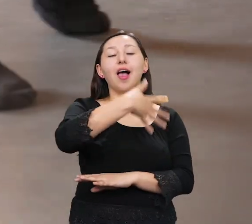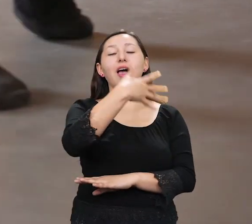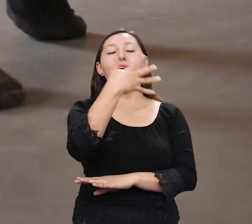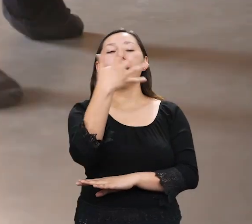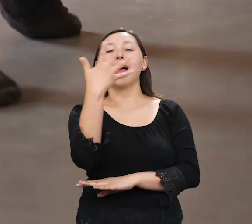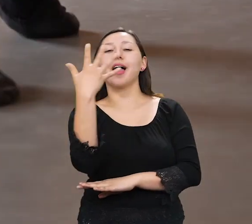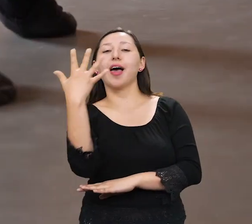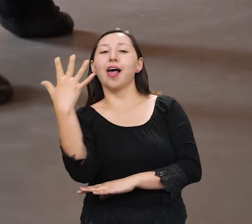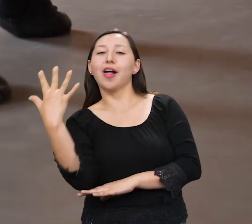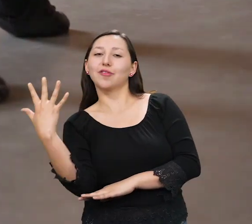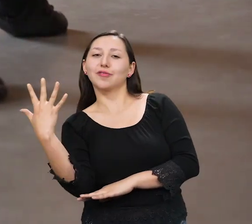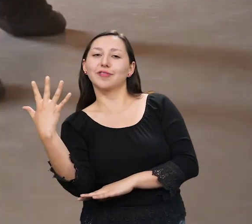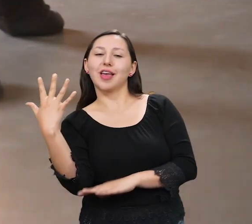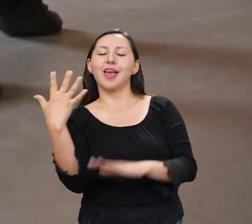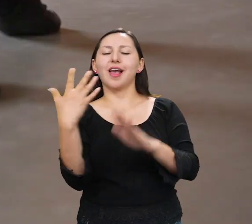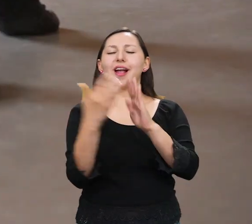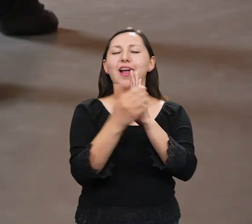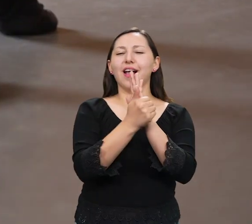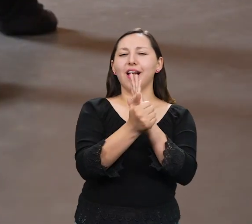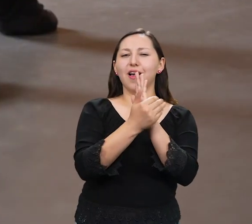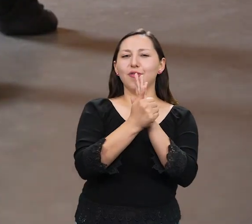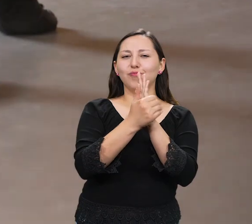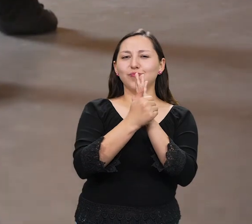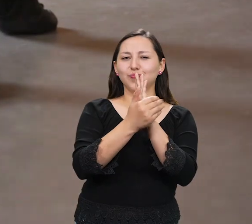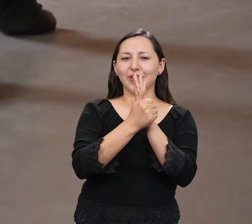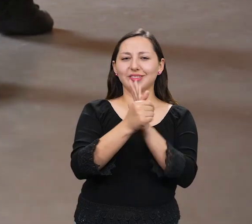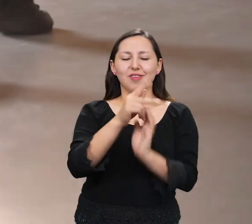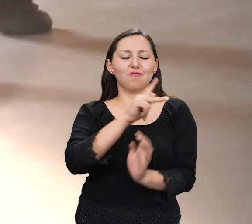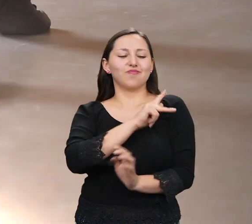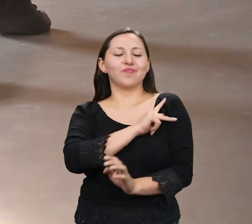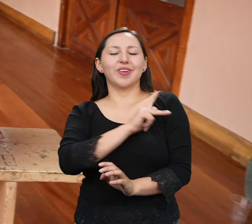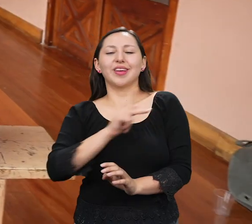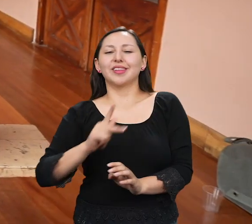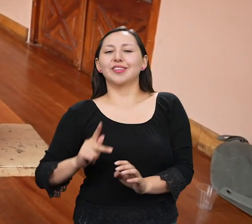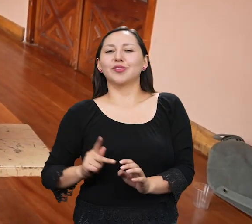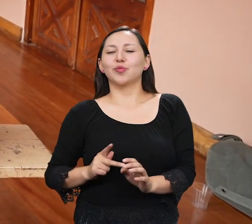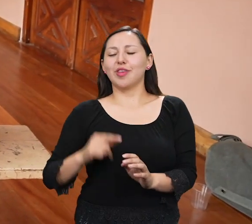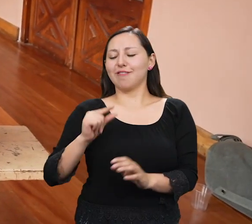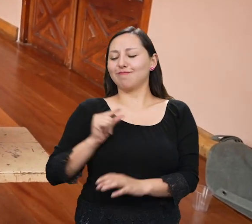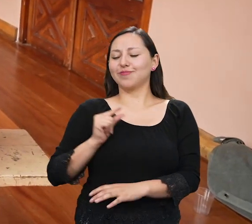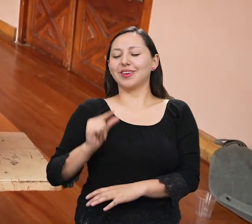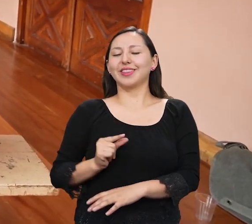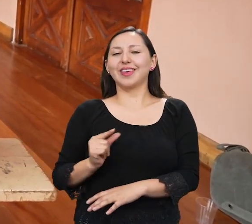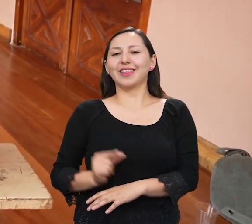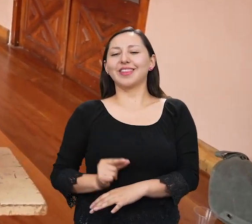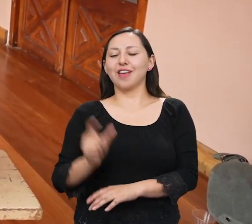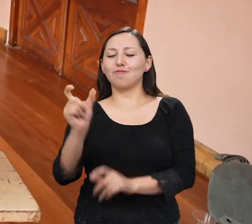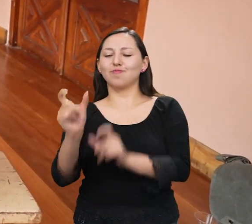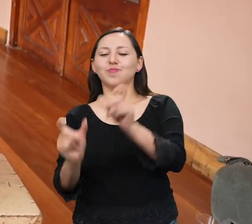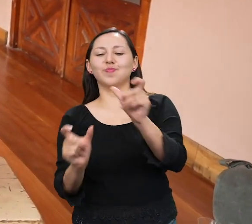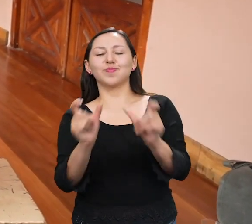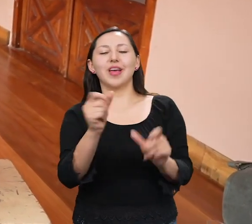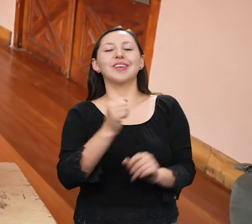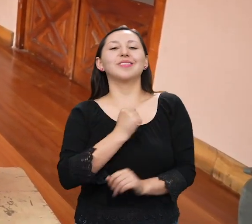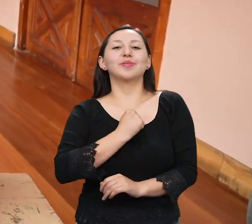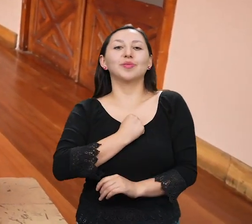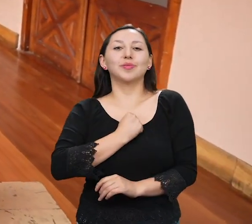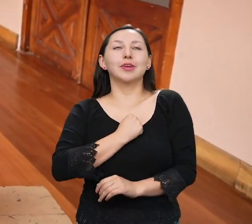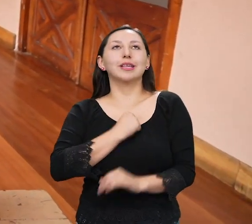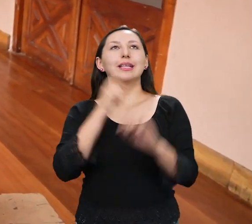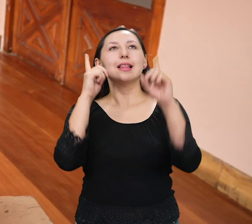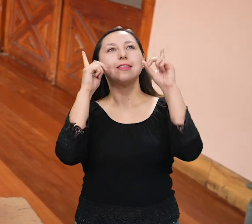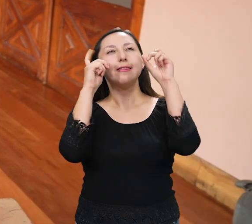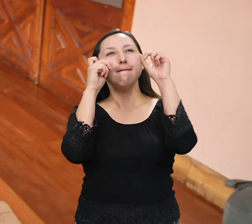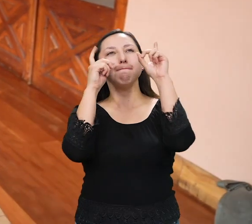diferentes personalidades de los bailarines, pero cuando todos se juntan, crean una imagen increíble. ¿Mis dificultades? Creo